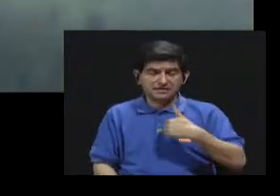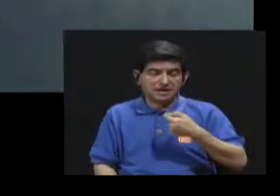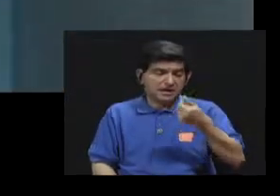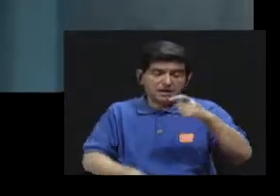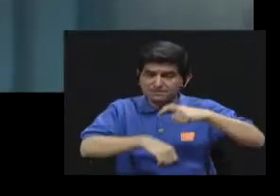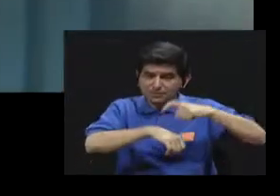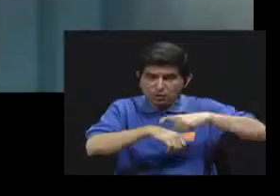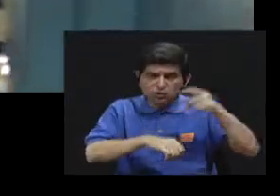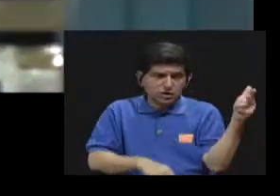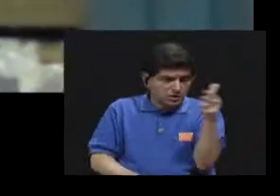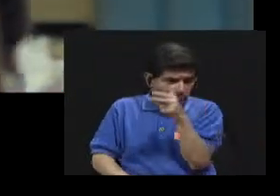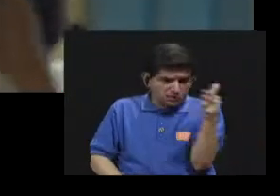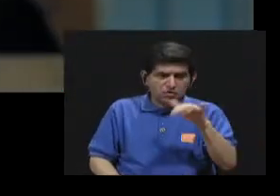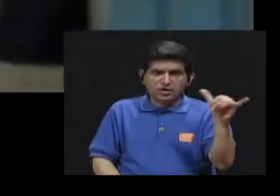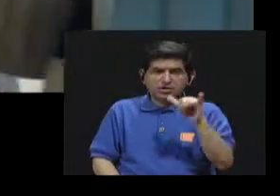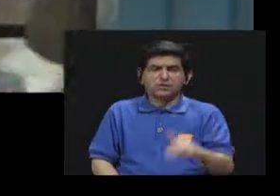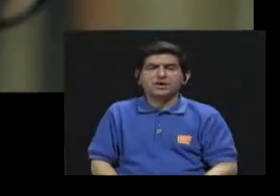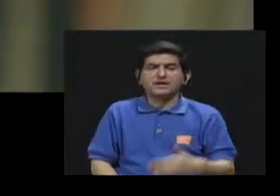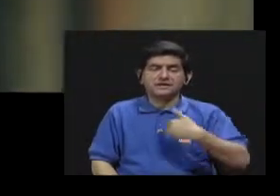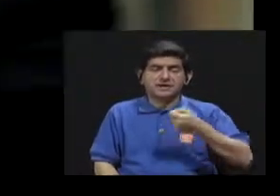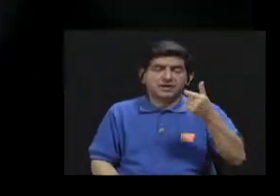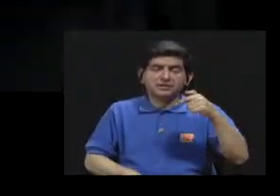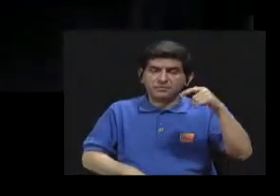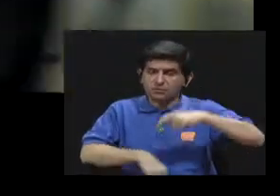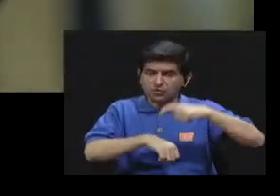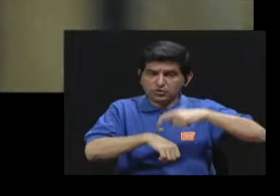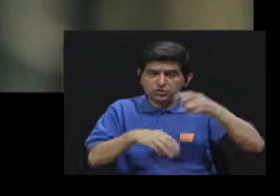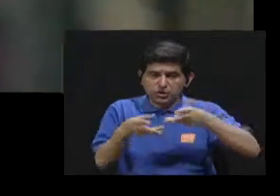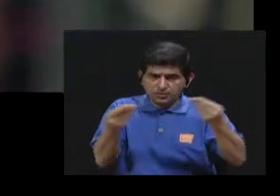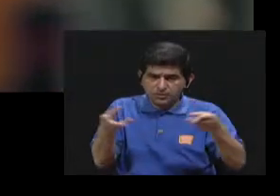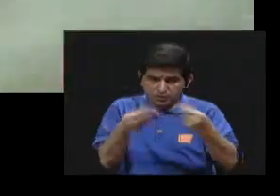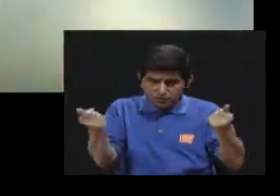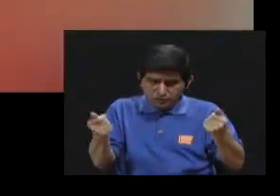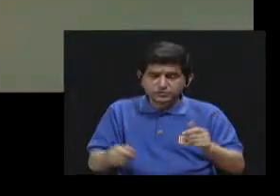tuvieron poco tiempo para filmarlo, sino que además tuvieron poco tiempo para producirlo.